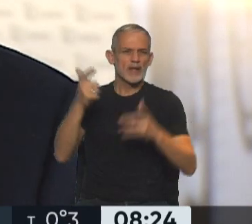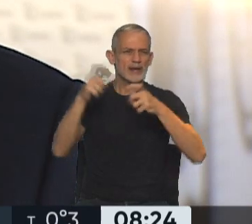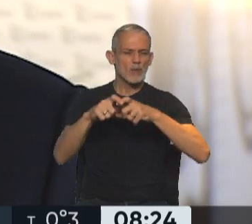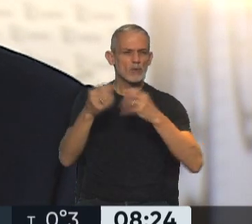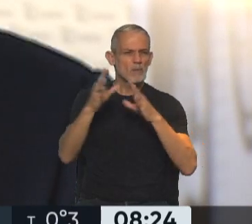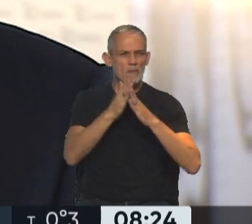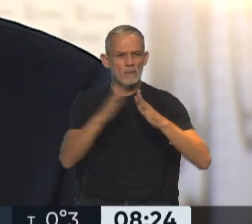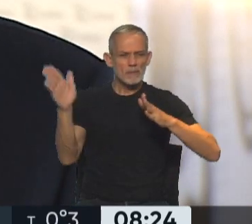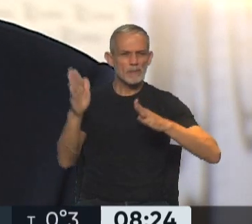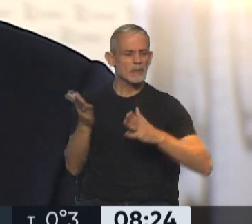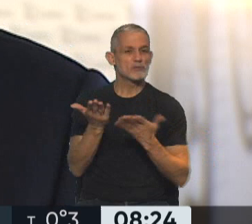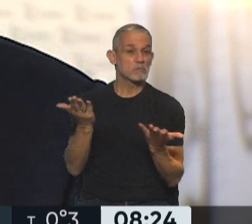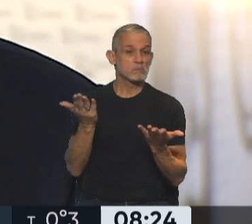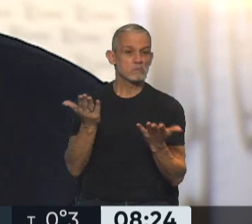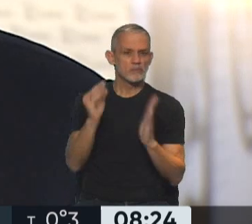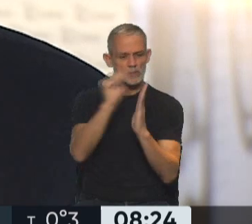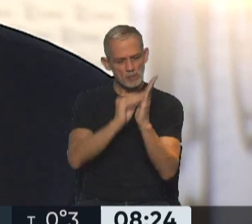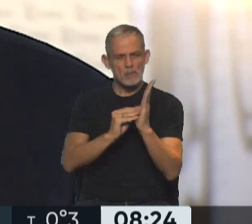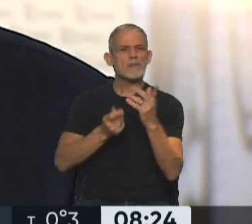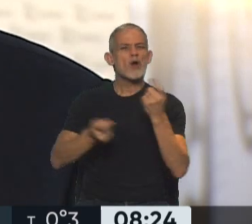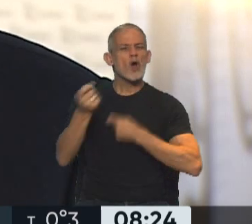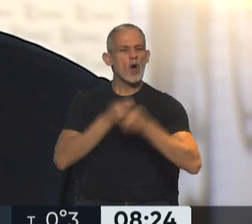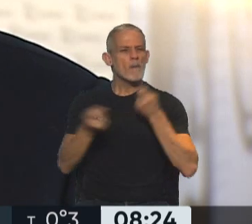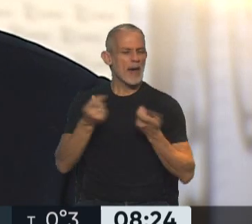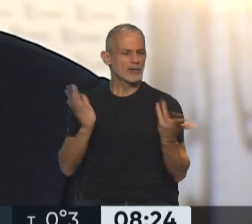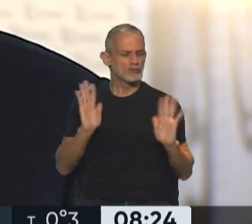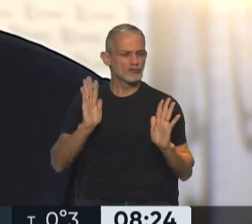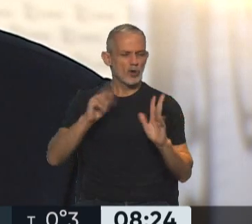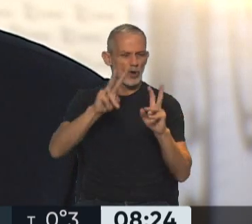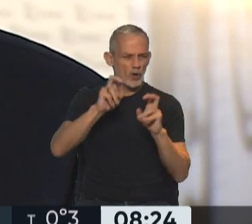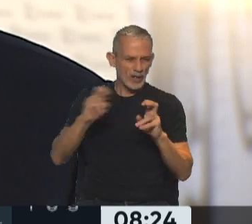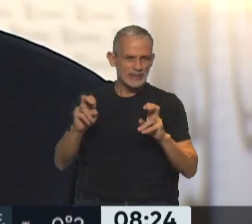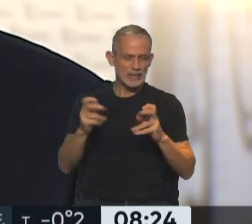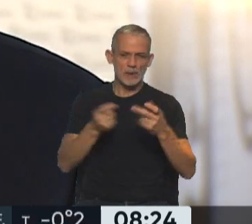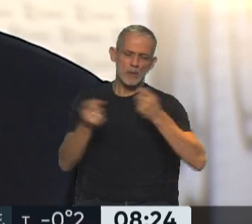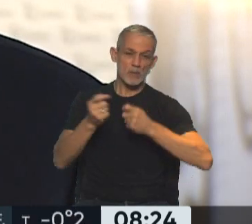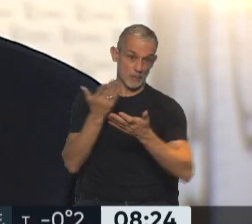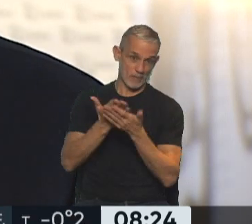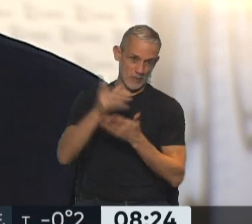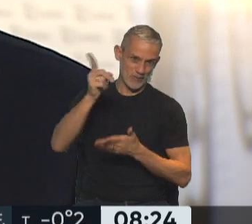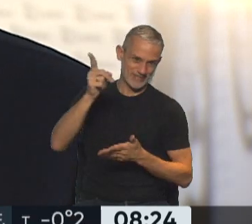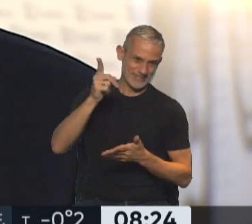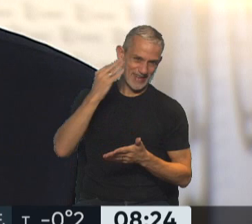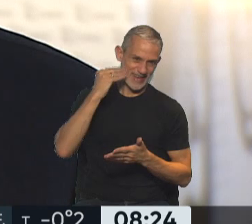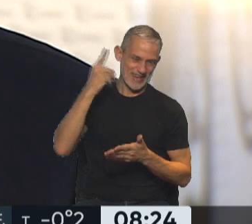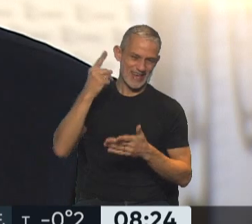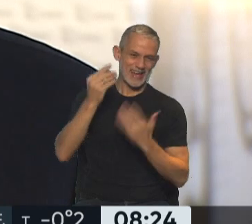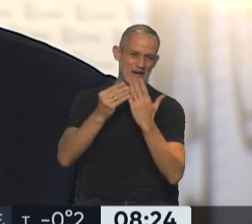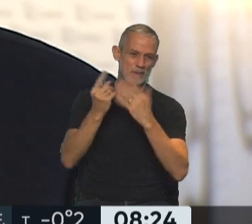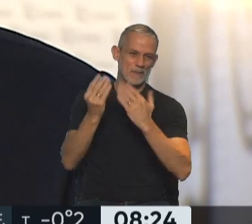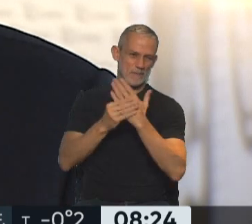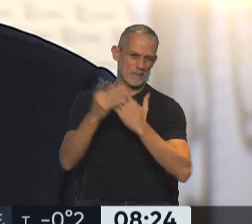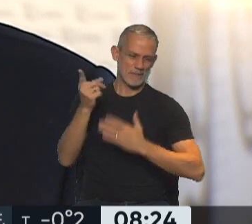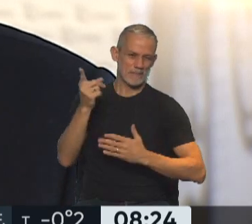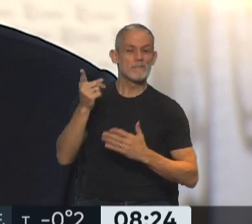inició con una agenda comercial de algún modo no que fue la propuesta que hacía que se hacía en el